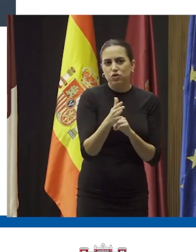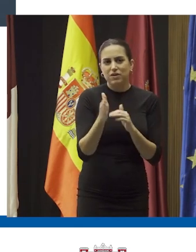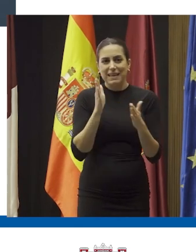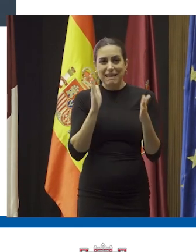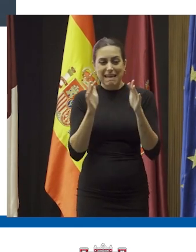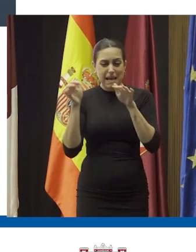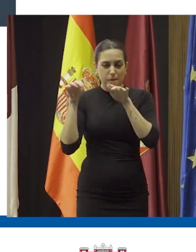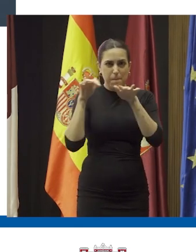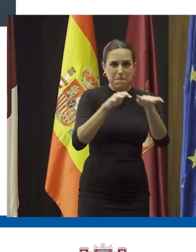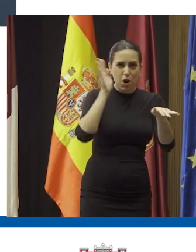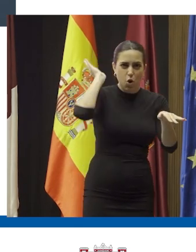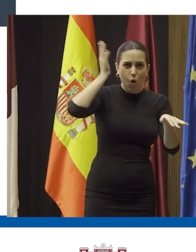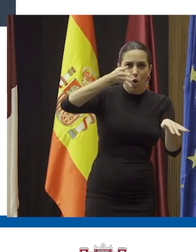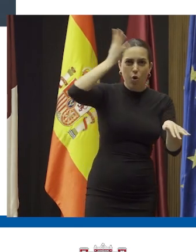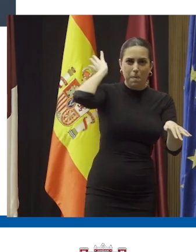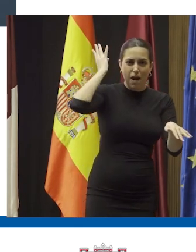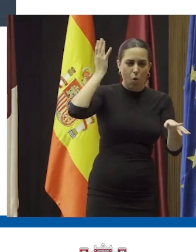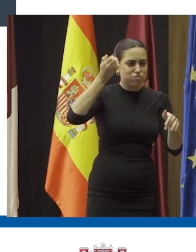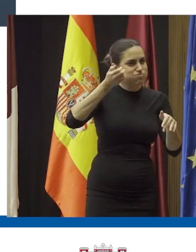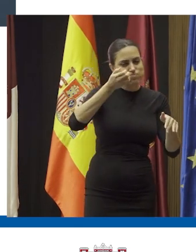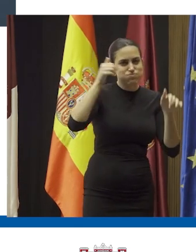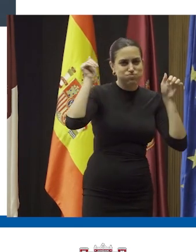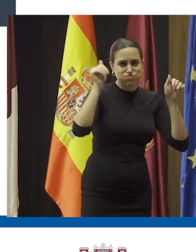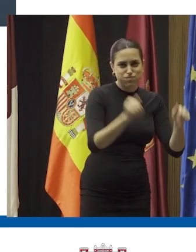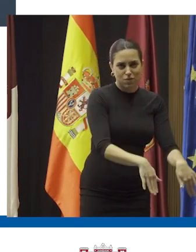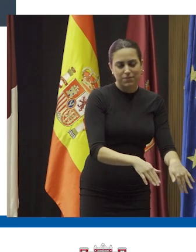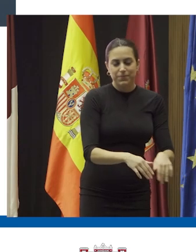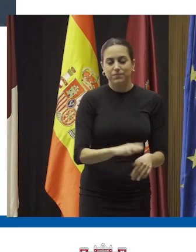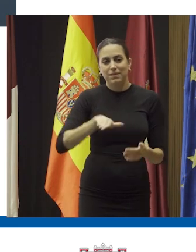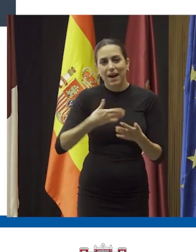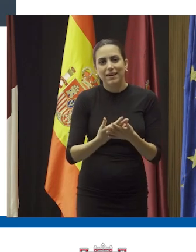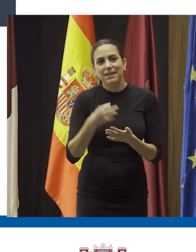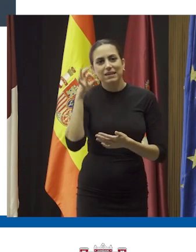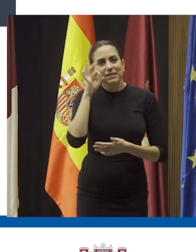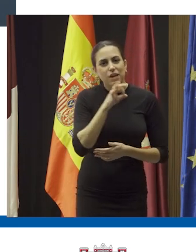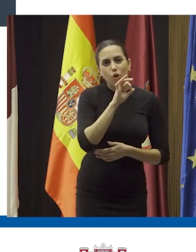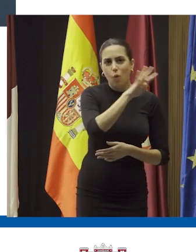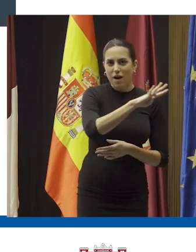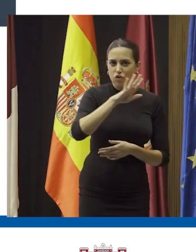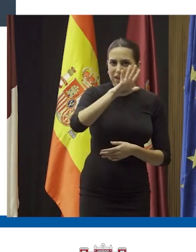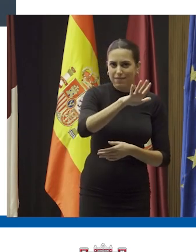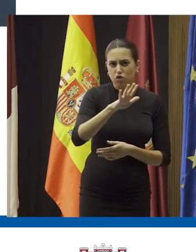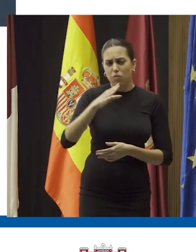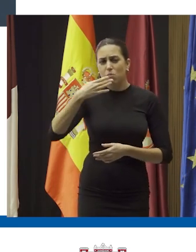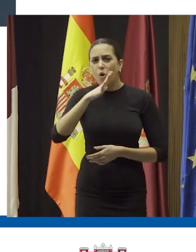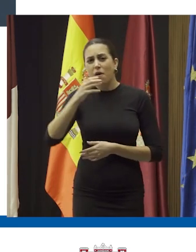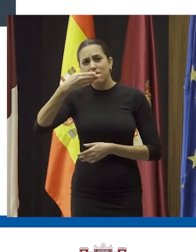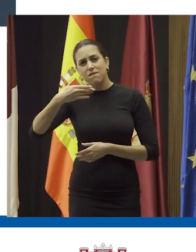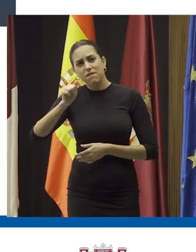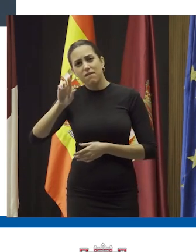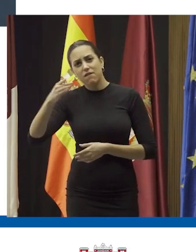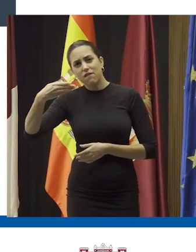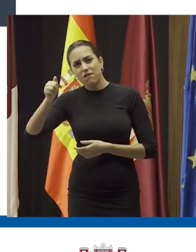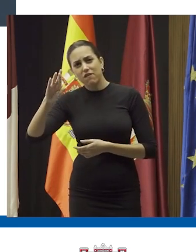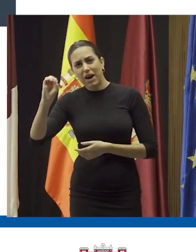Romano, la entrada de los bárbaros en Roma en el siglo IV, V prácticamente. Bueno, pues en esta